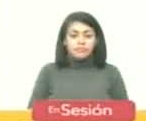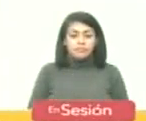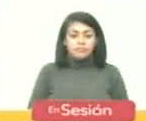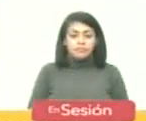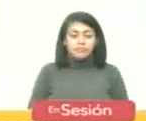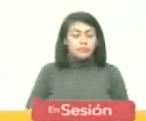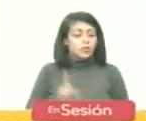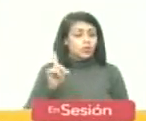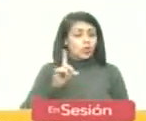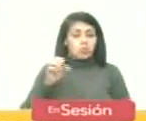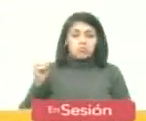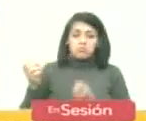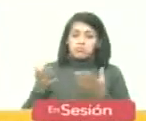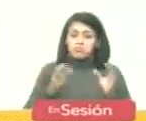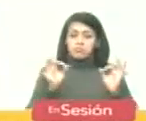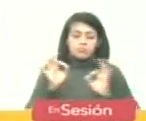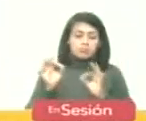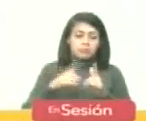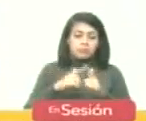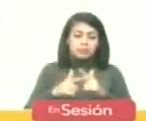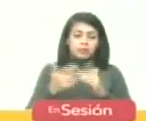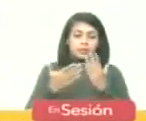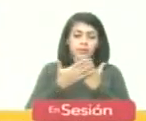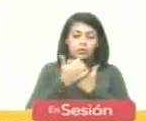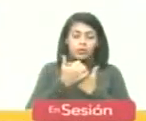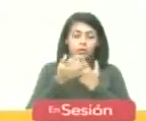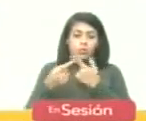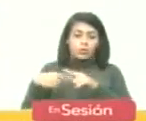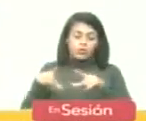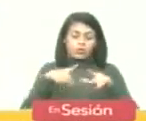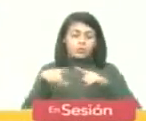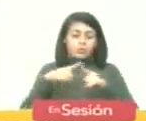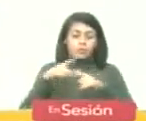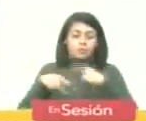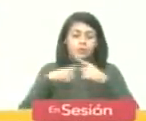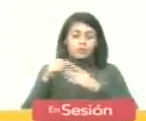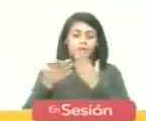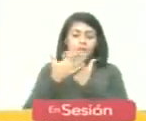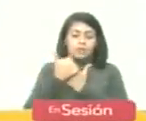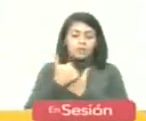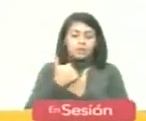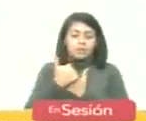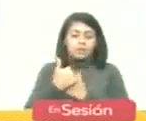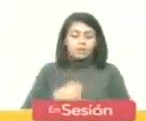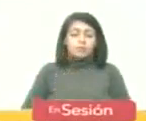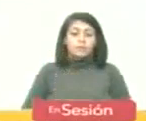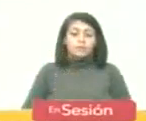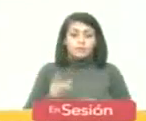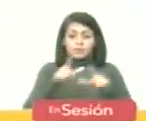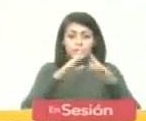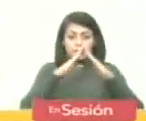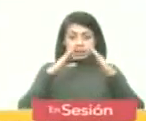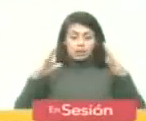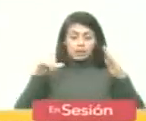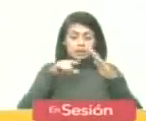Y no lo recibió. Se escondió en otras partes y luego se escondió en una